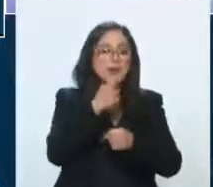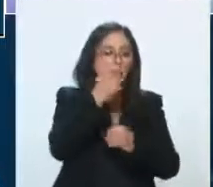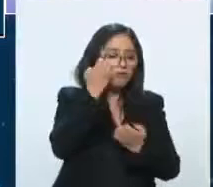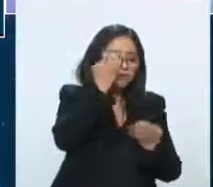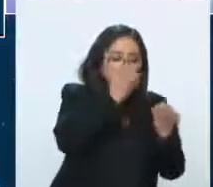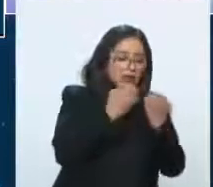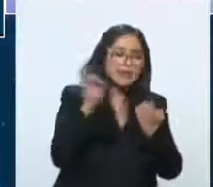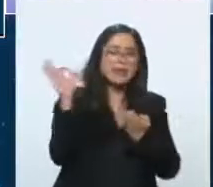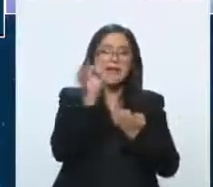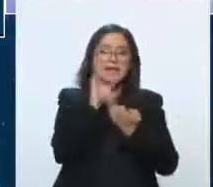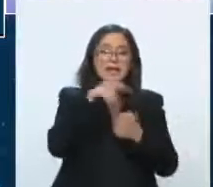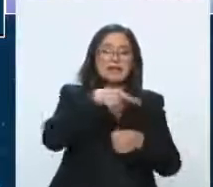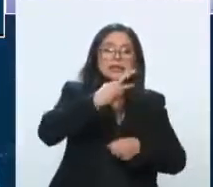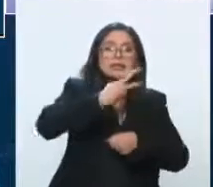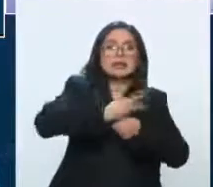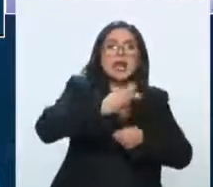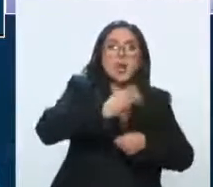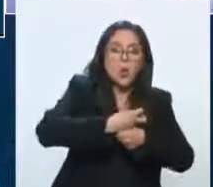donde, pues,